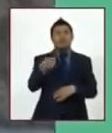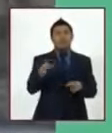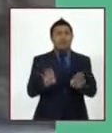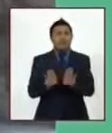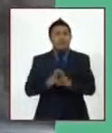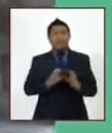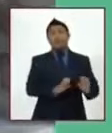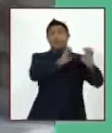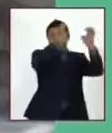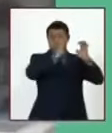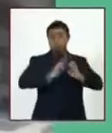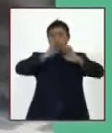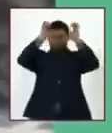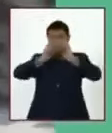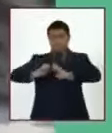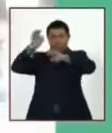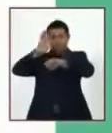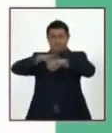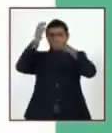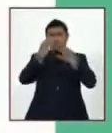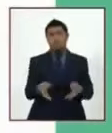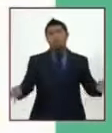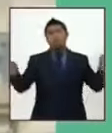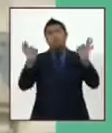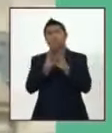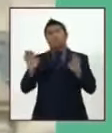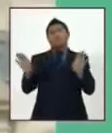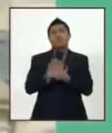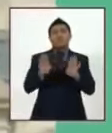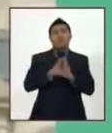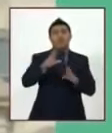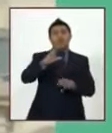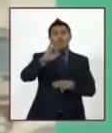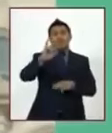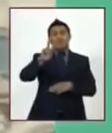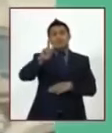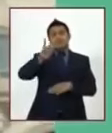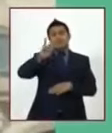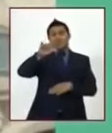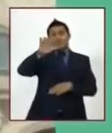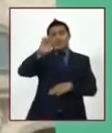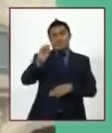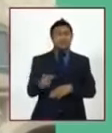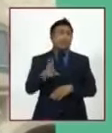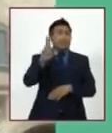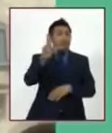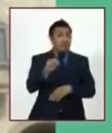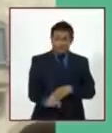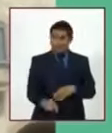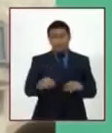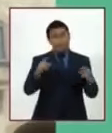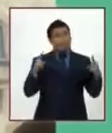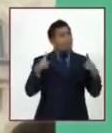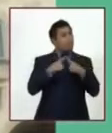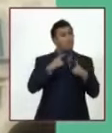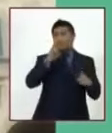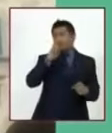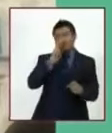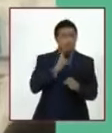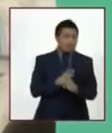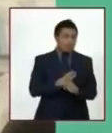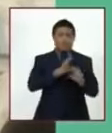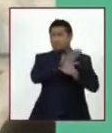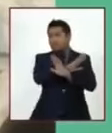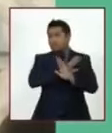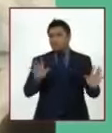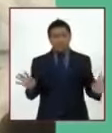los edificios más importantes van a ser edificios civiles. Ya no va a ser la iglesia la que va a llevar la conducción de la construcción en las ciudades.